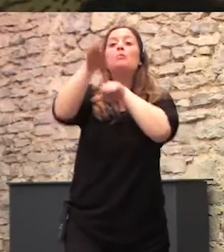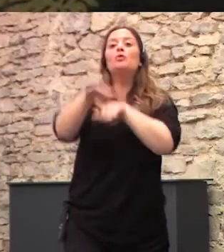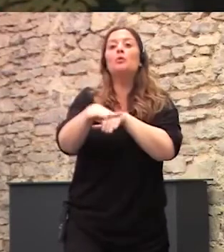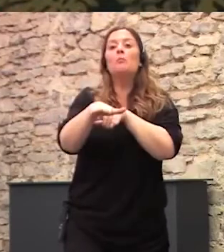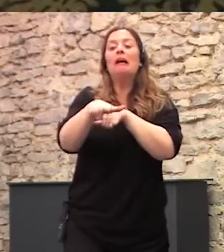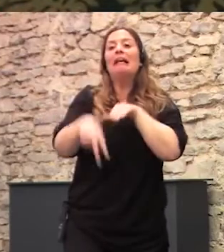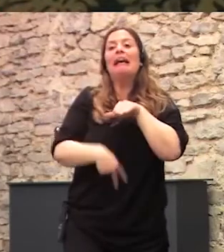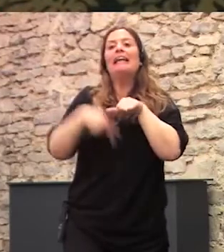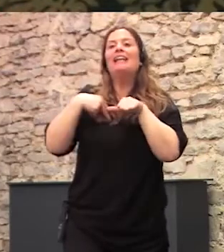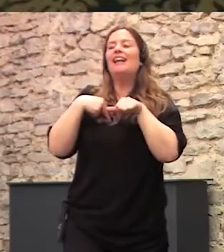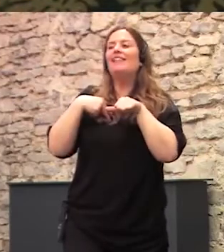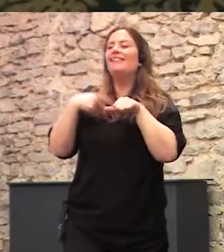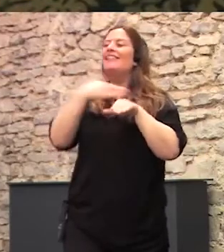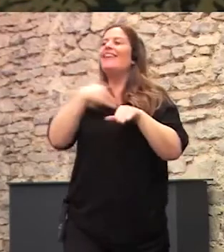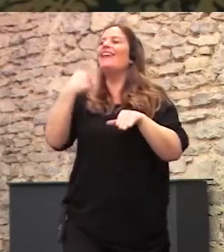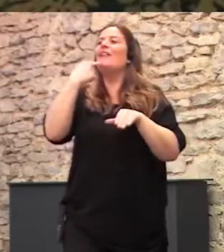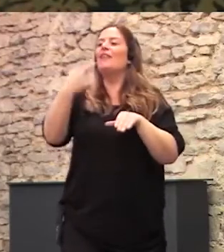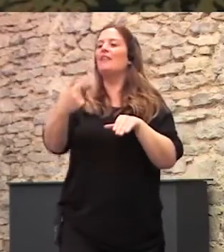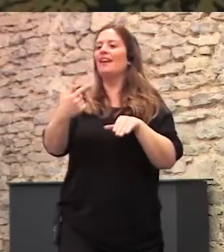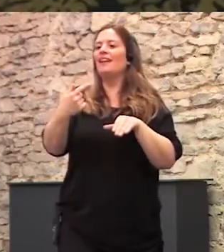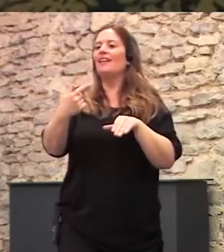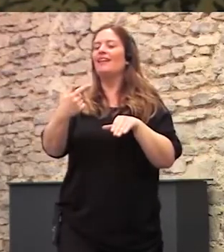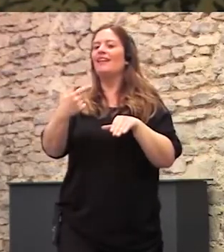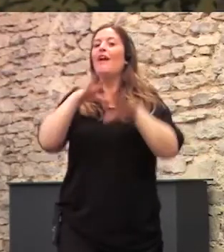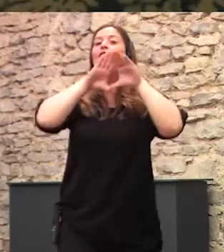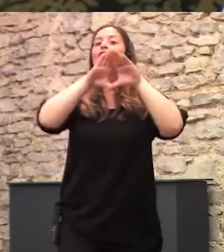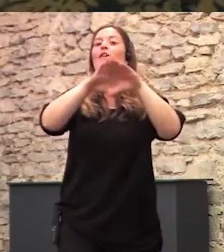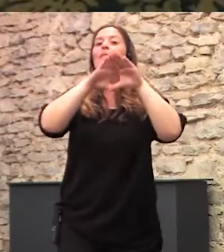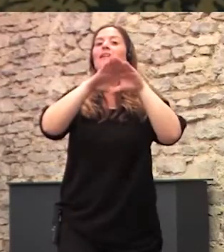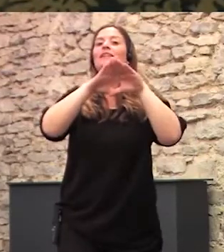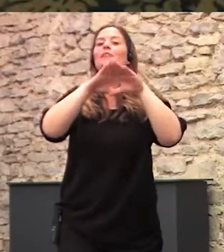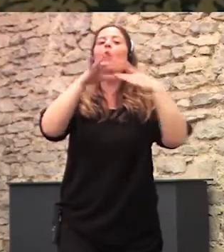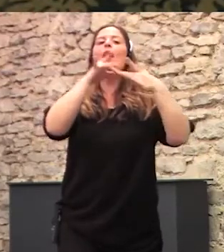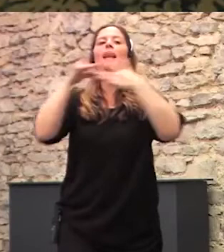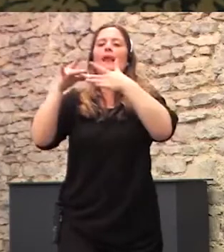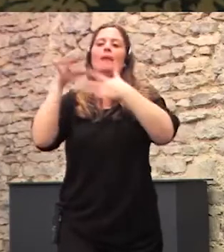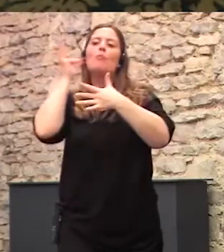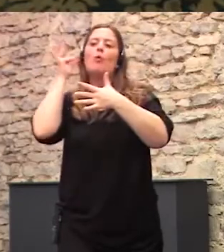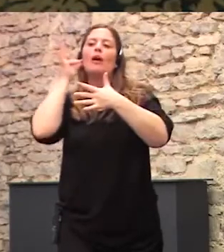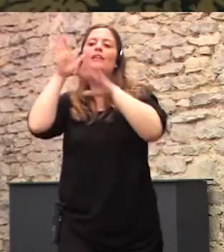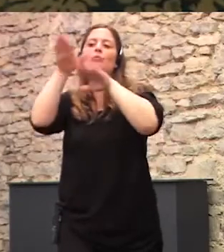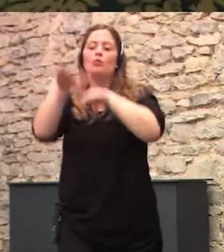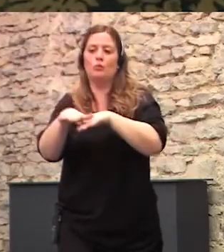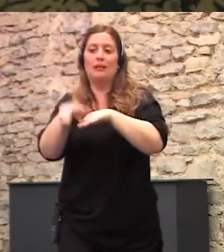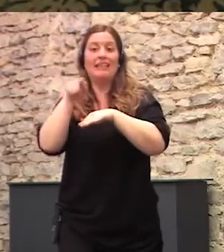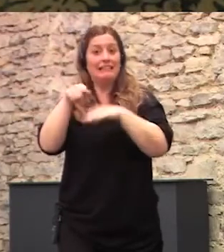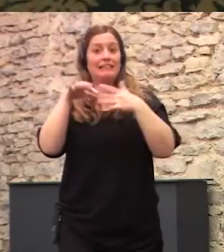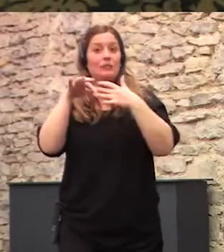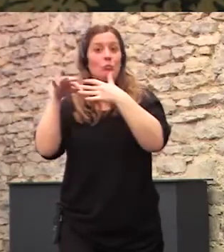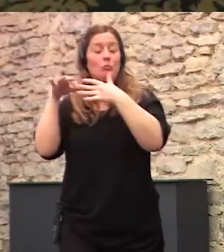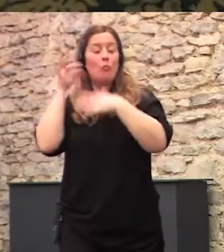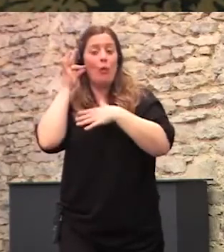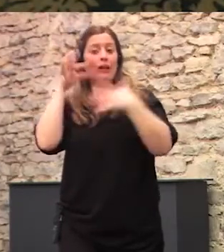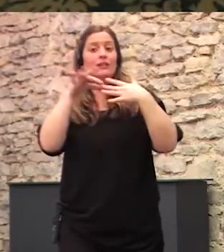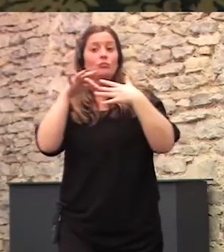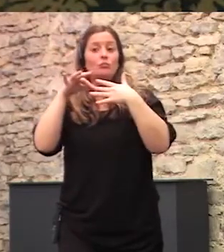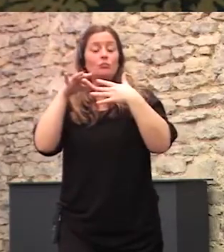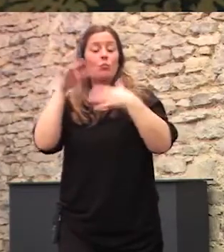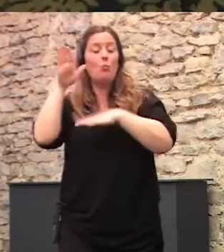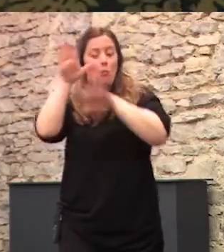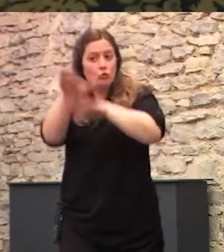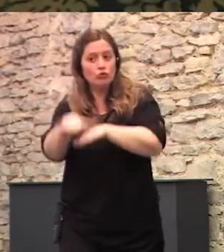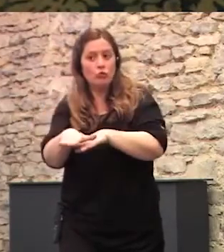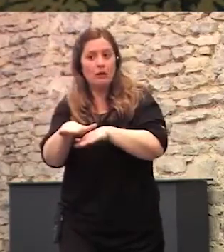referir al feminismo llevado por mujeres musulmanas. Estas mujeres musulmanas pueden